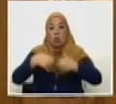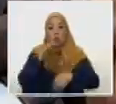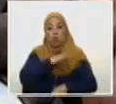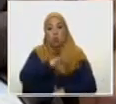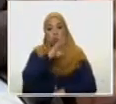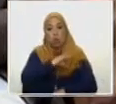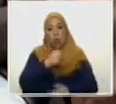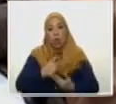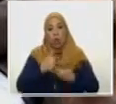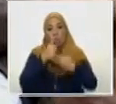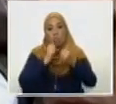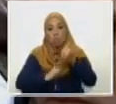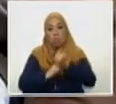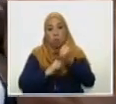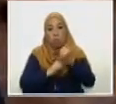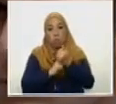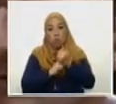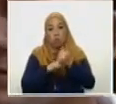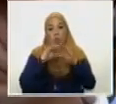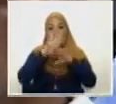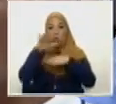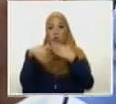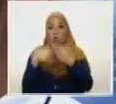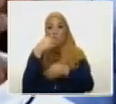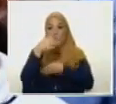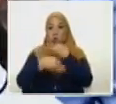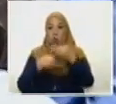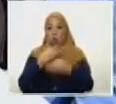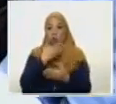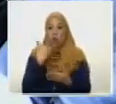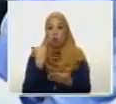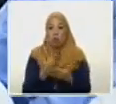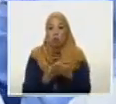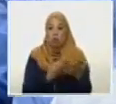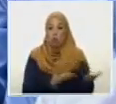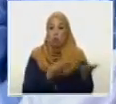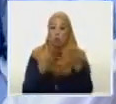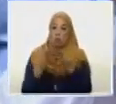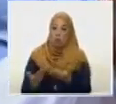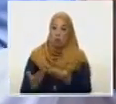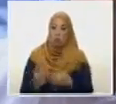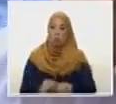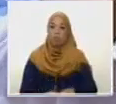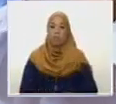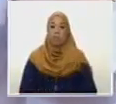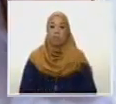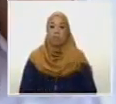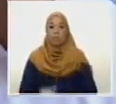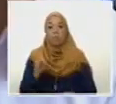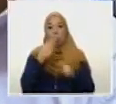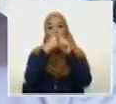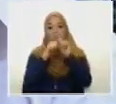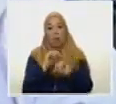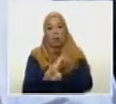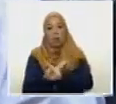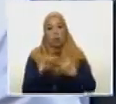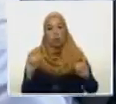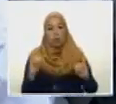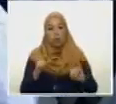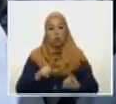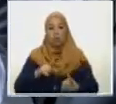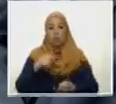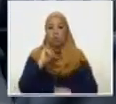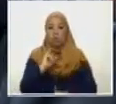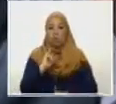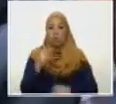social. Todos estos puntos se explican en detalle en el documento que estamos consignando. Para concluir, reiteramos la